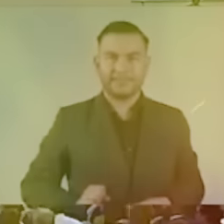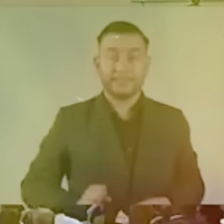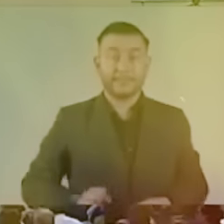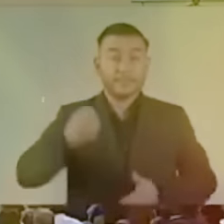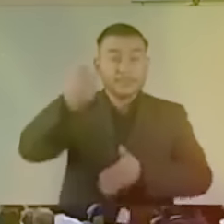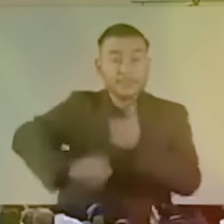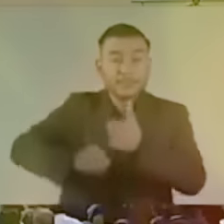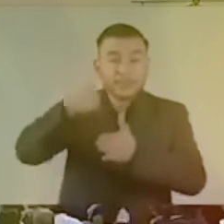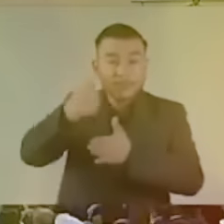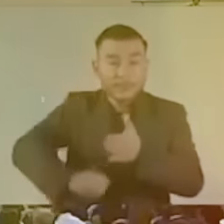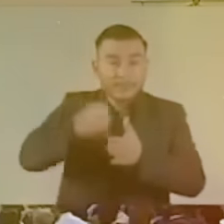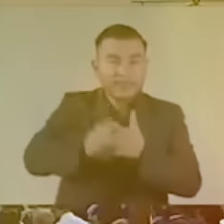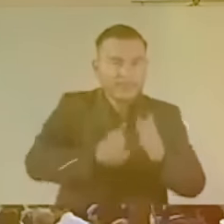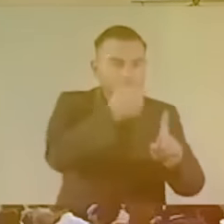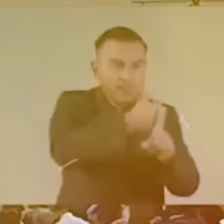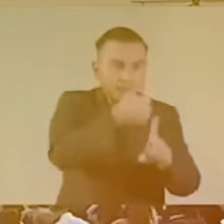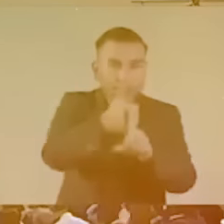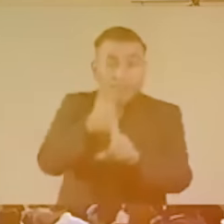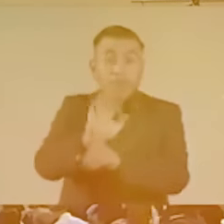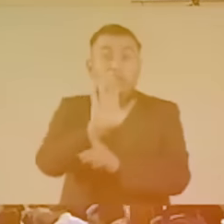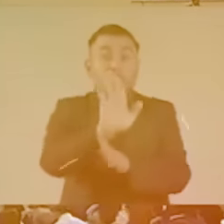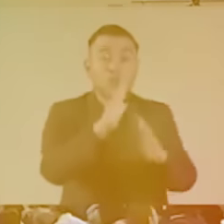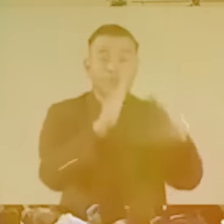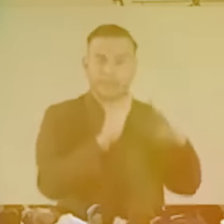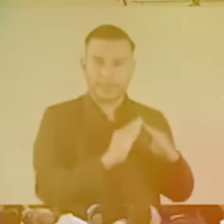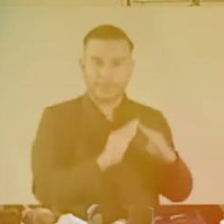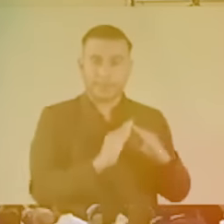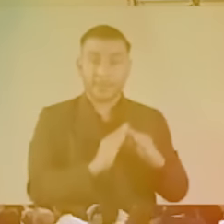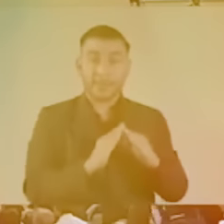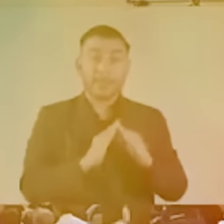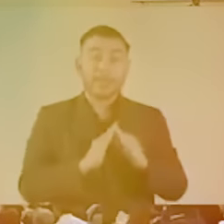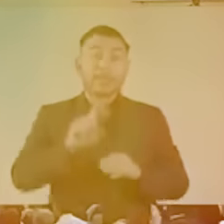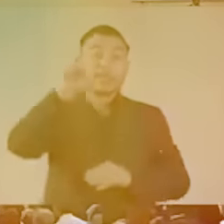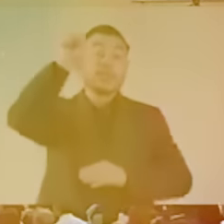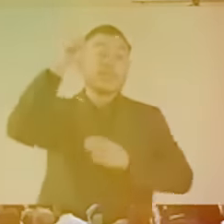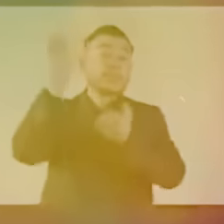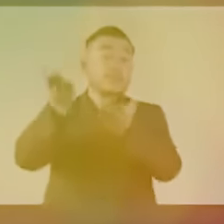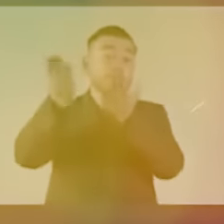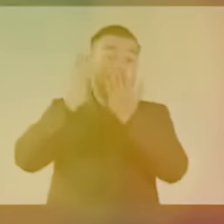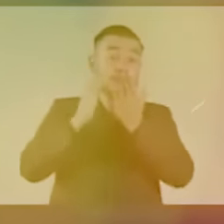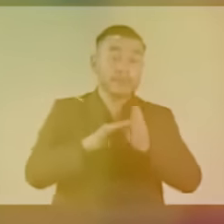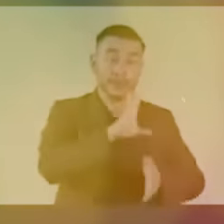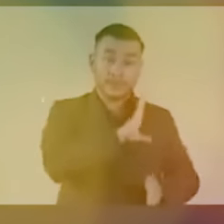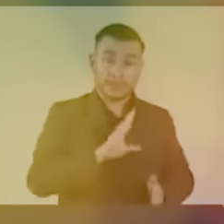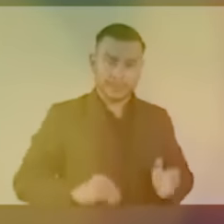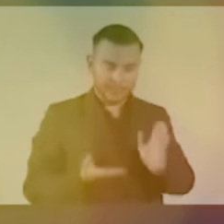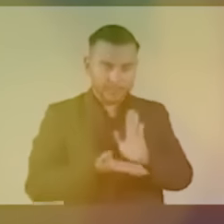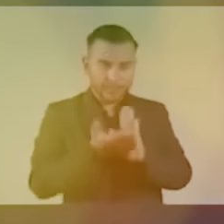luchando cada uno desde su trinchera, con la ayuda de Dios, nuestro país va a salir